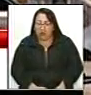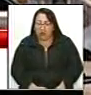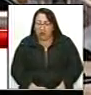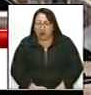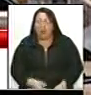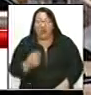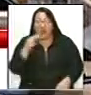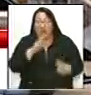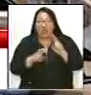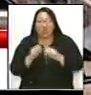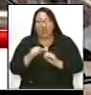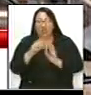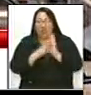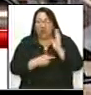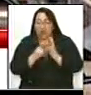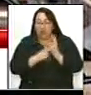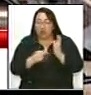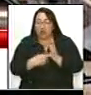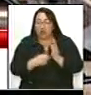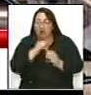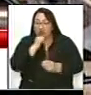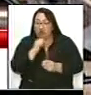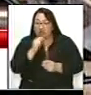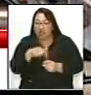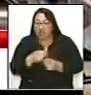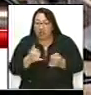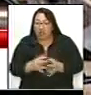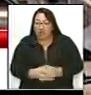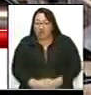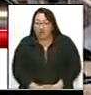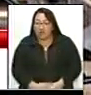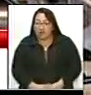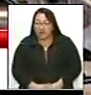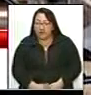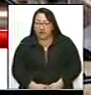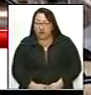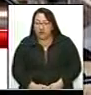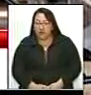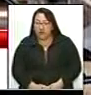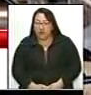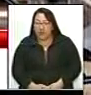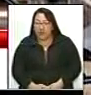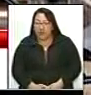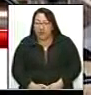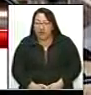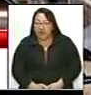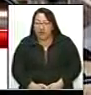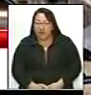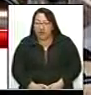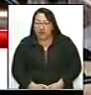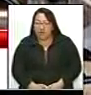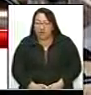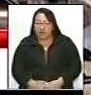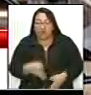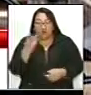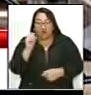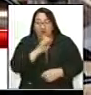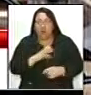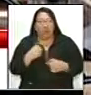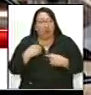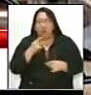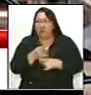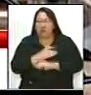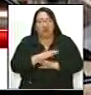y eso es lo que está faltando en la actualidad. Por otro lado, el criterio de conciencia, no nos vamos a oponer